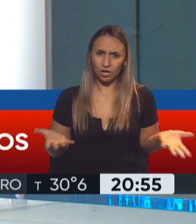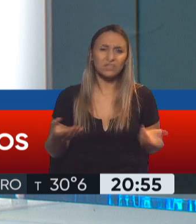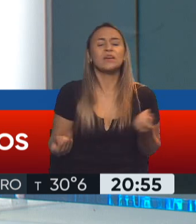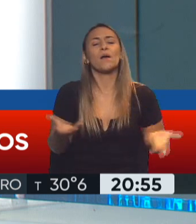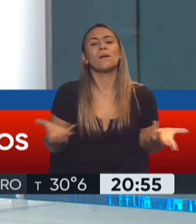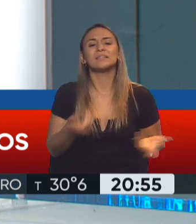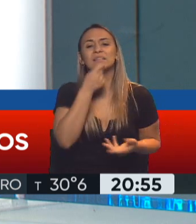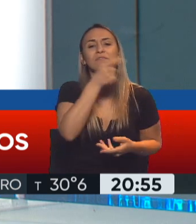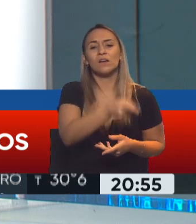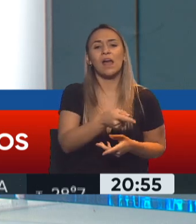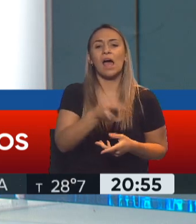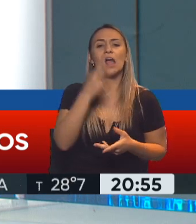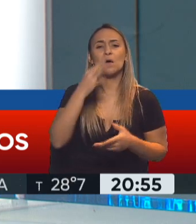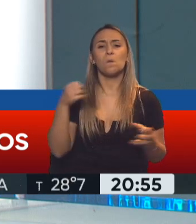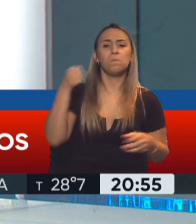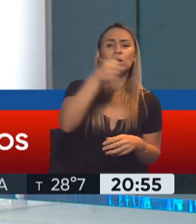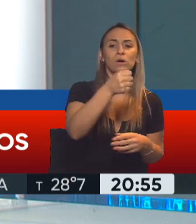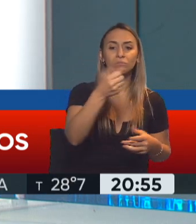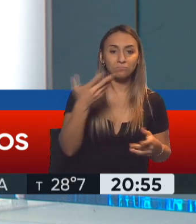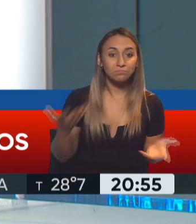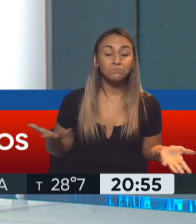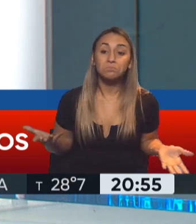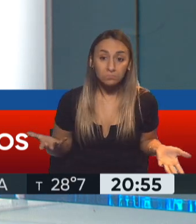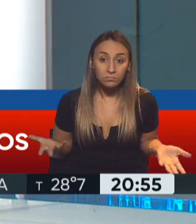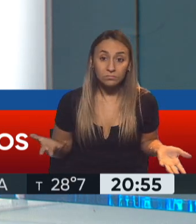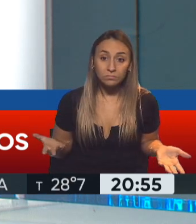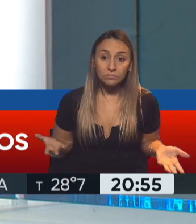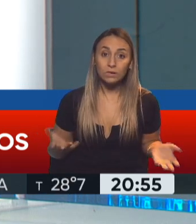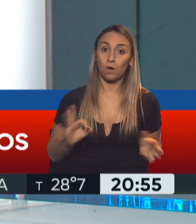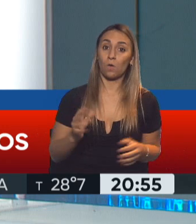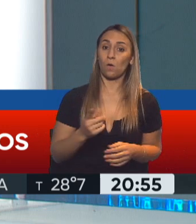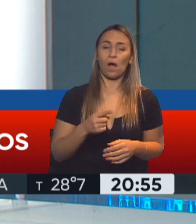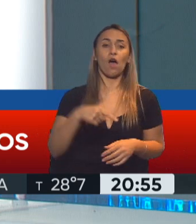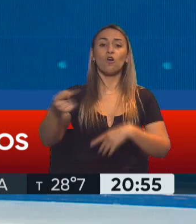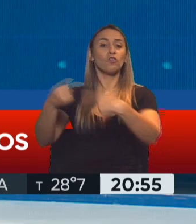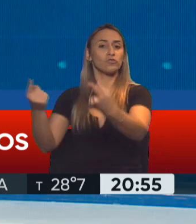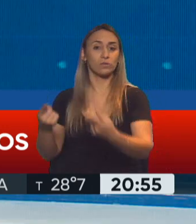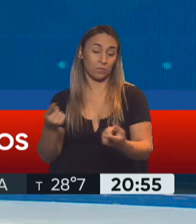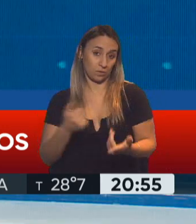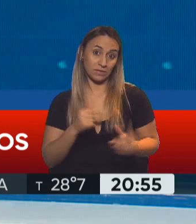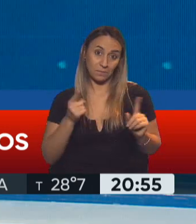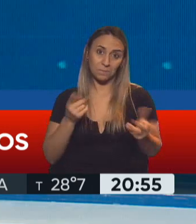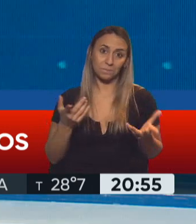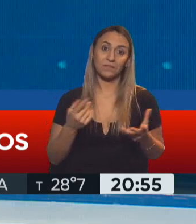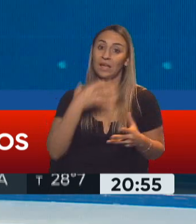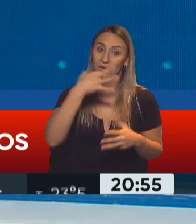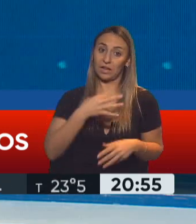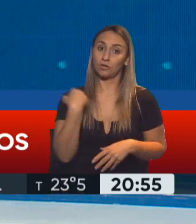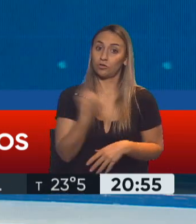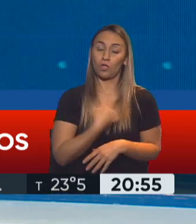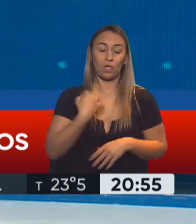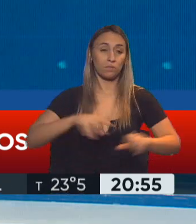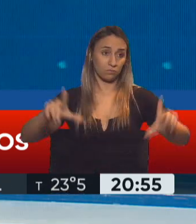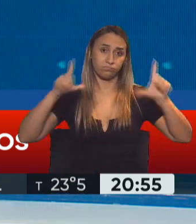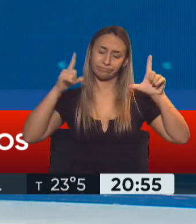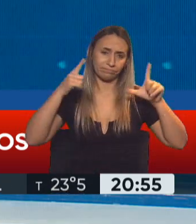pasaba si lo agredían físicamente parece que interesante es otro además salgan digamos todos tendremos que salir a repudiar este